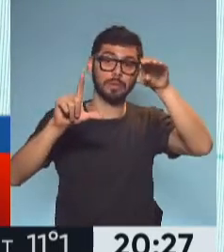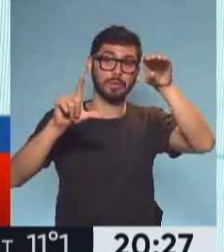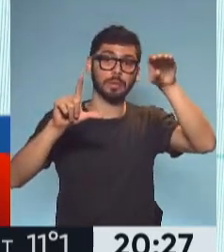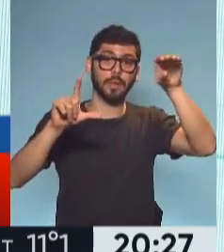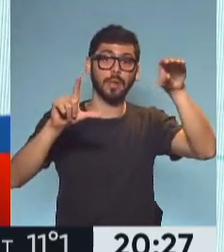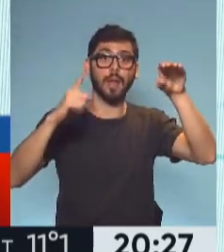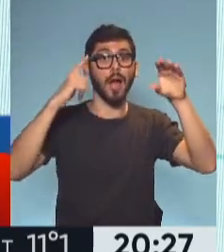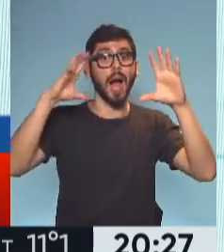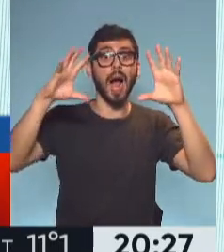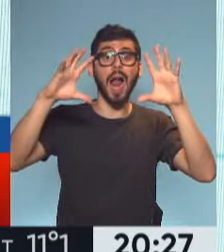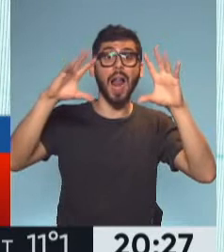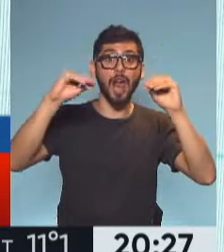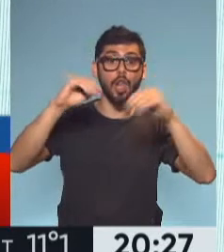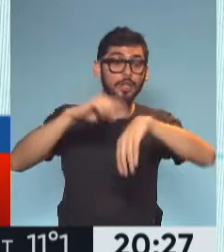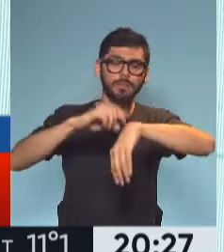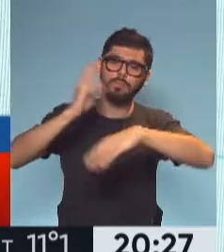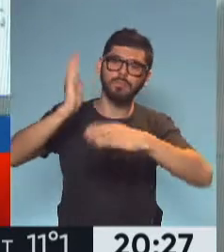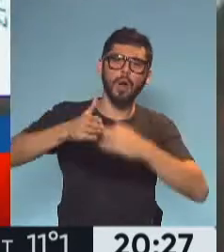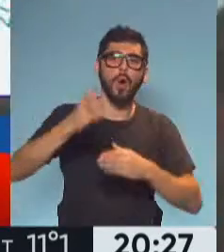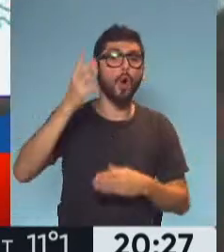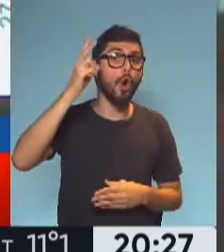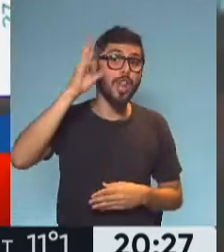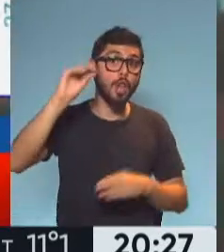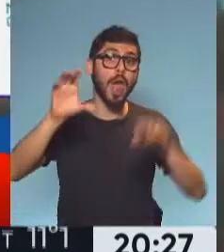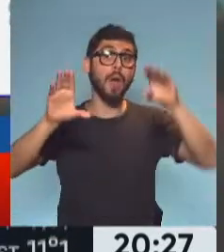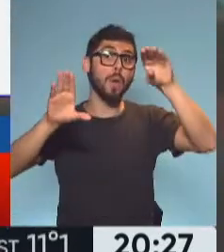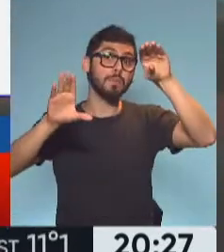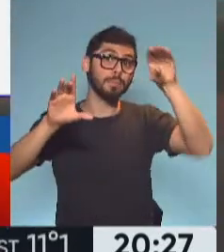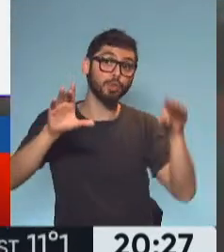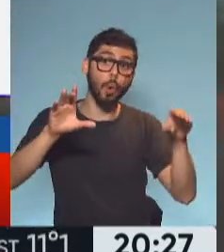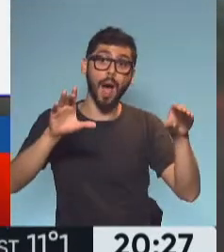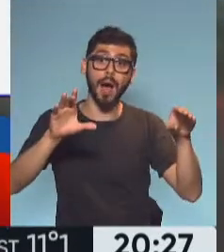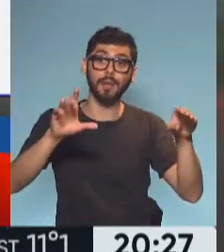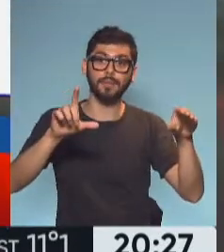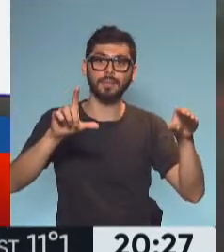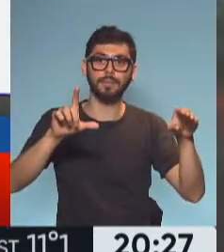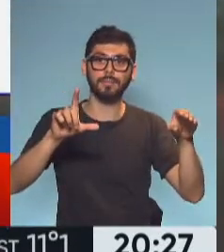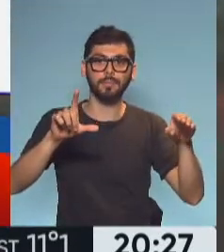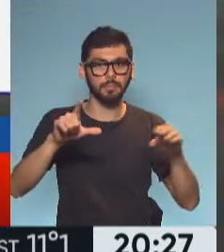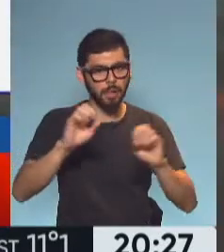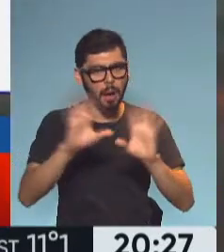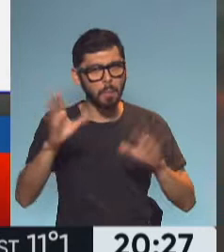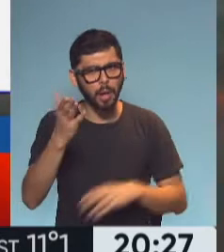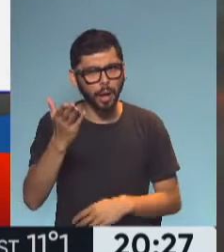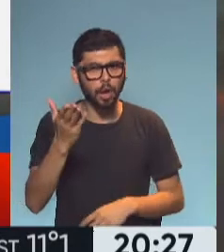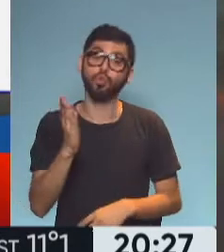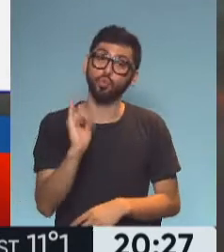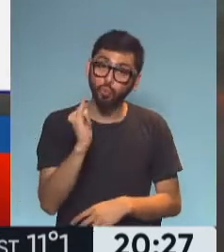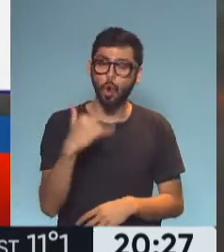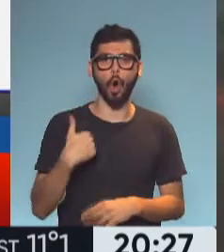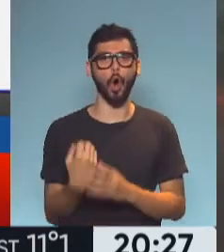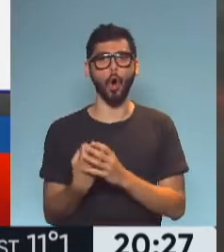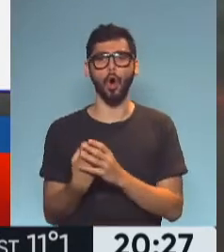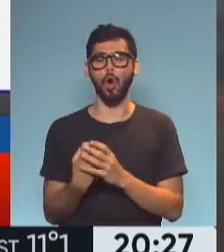de la nocturnidad se puso a las 20 horas. O sea que está muy claro, doctor, es evidente, programa, ¿sí? Hoy lo escuchaba, escuchaba por la radio